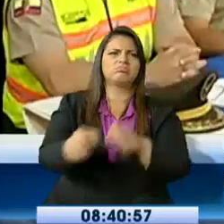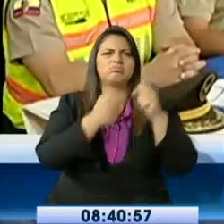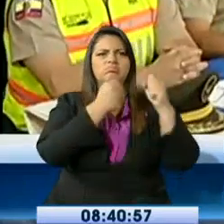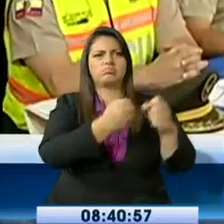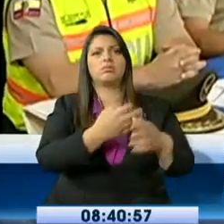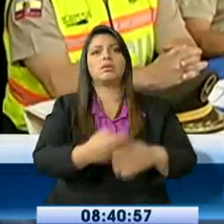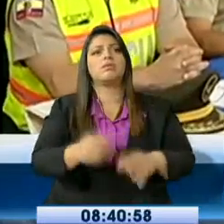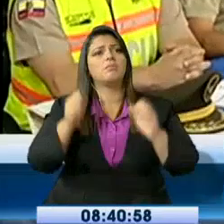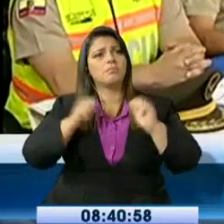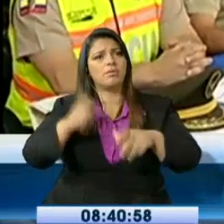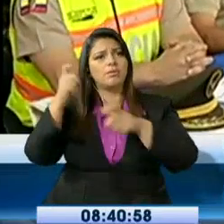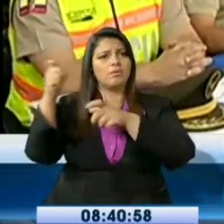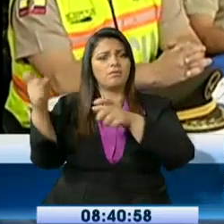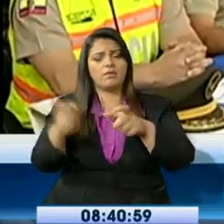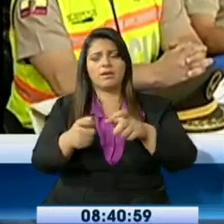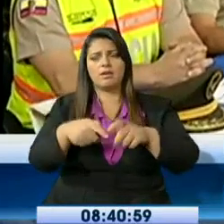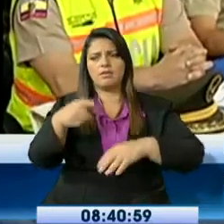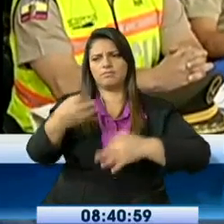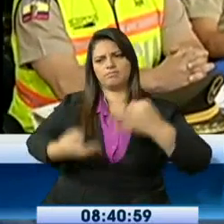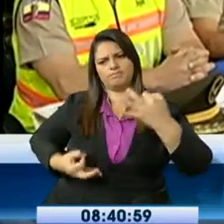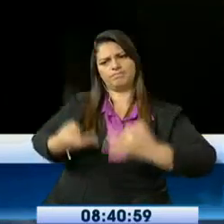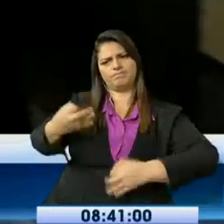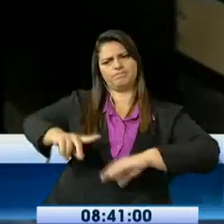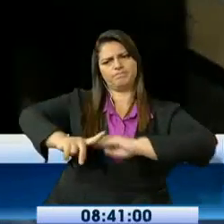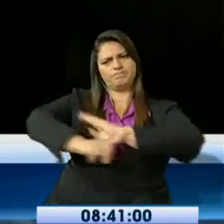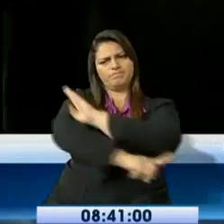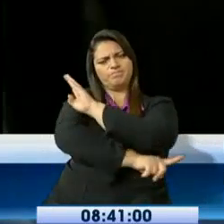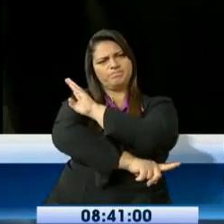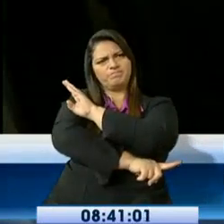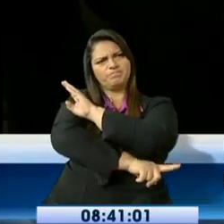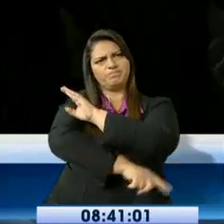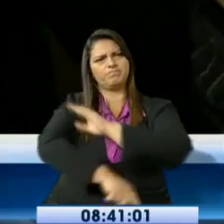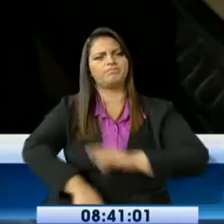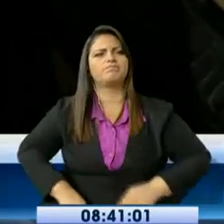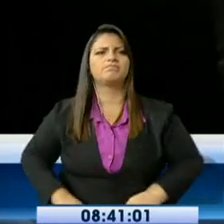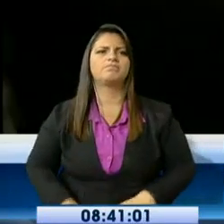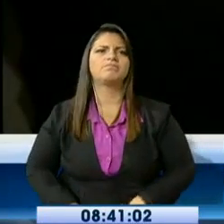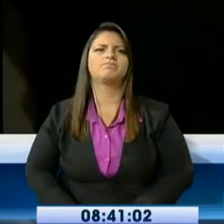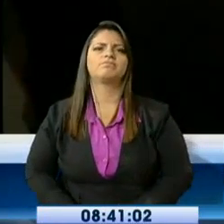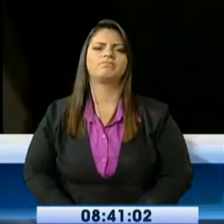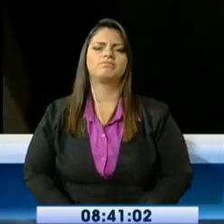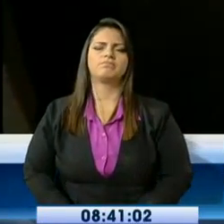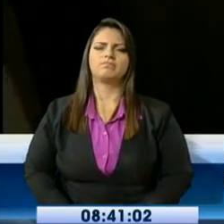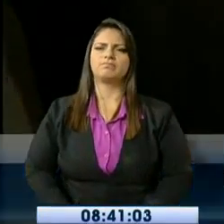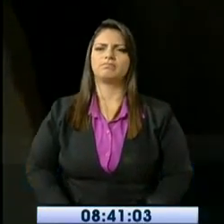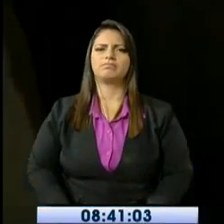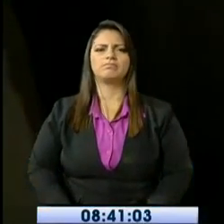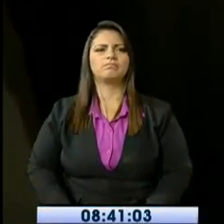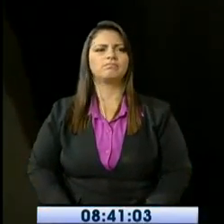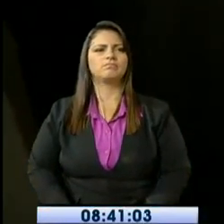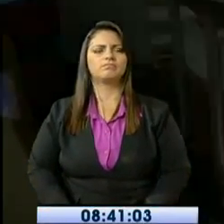de la fiscalía para que puedan ser sancionados de acuerdo a lo que informó José Morales.